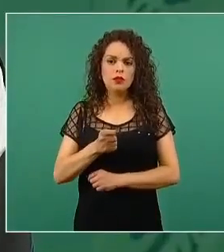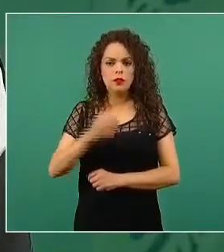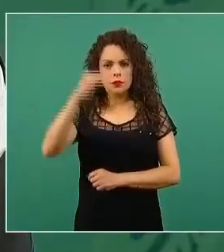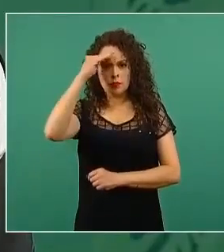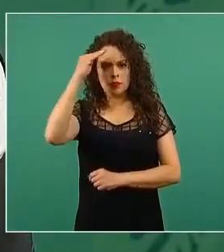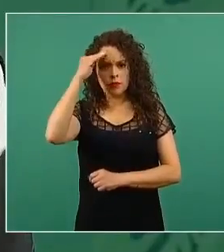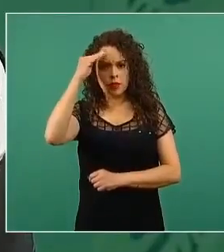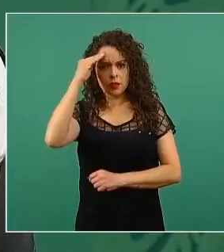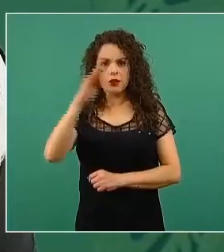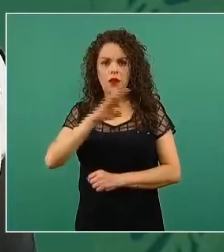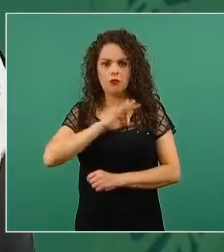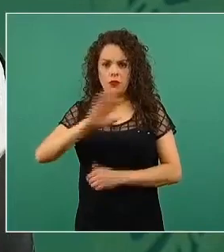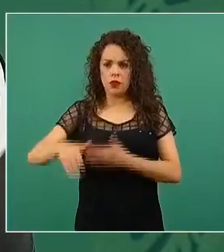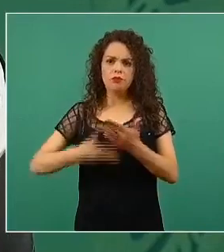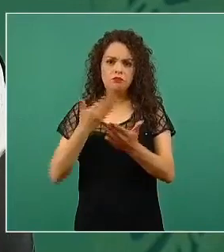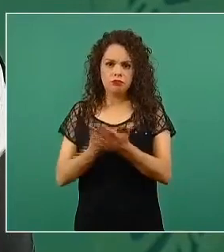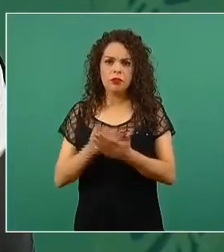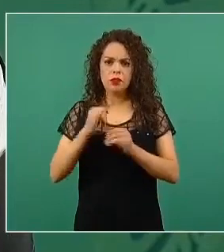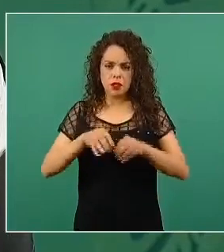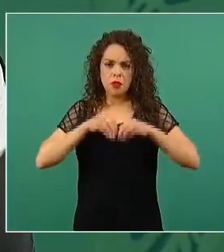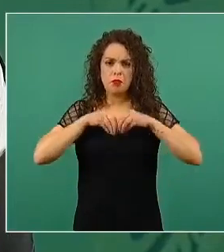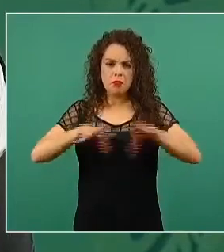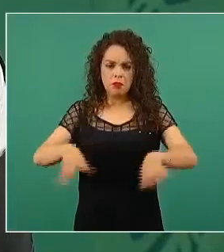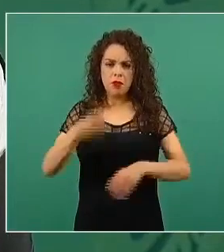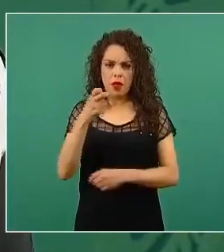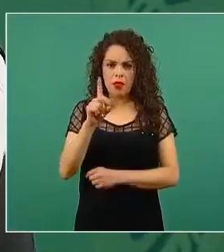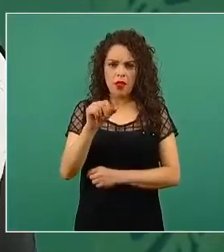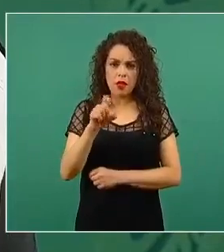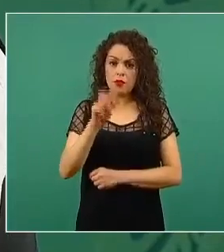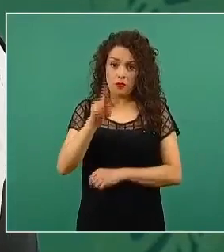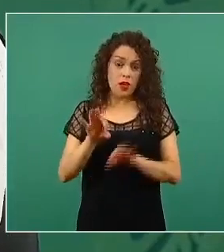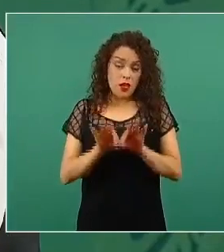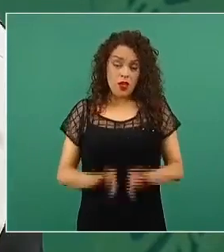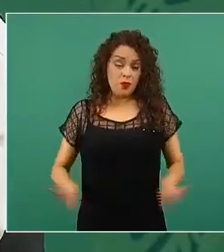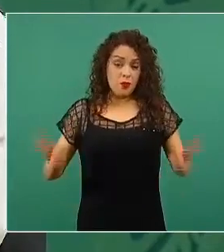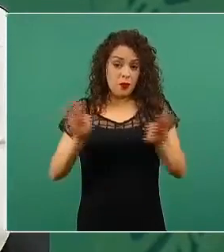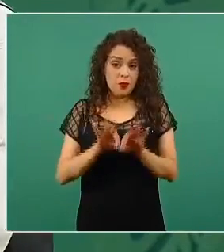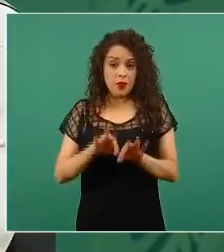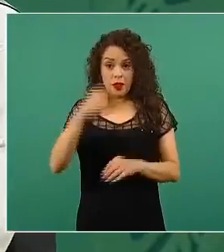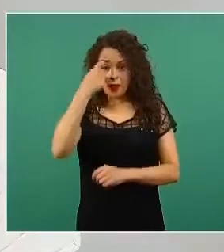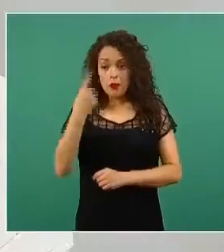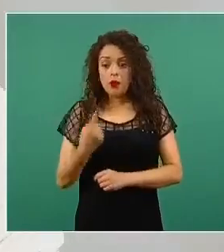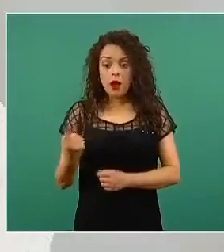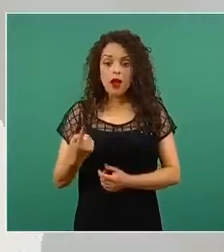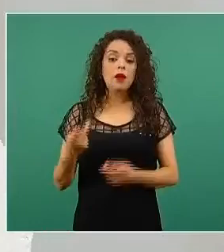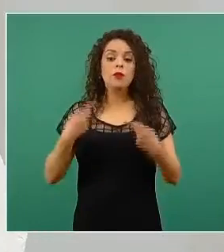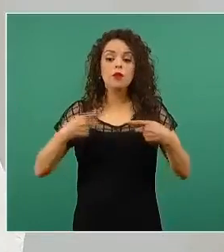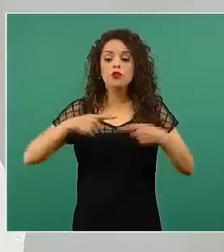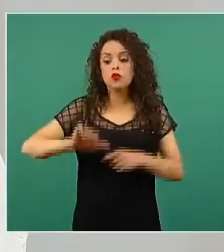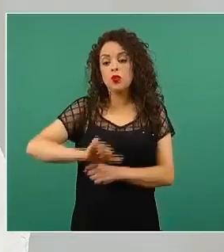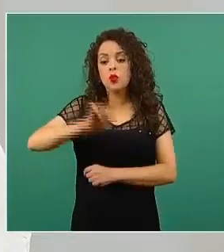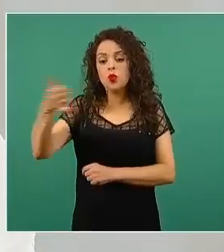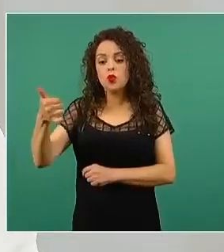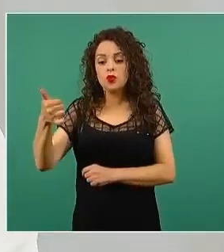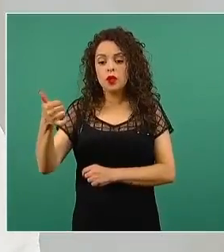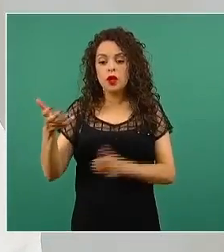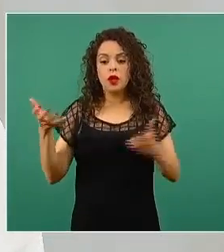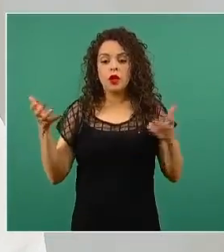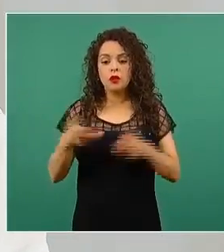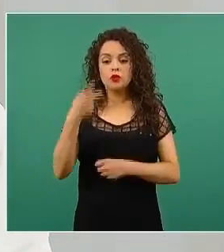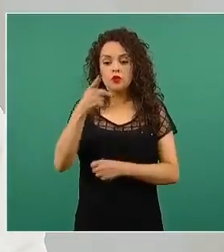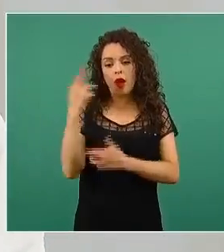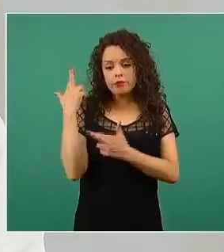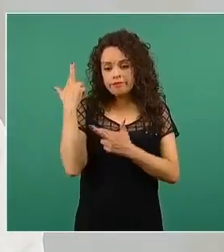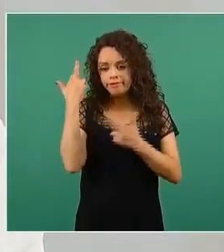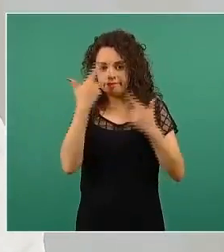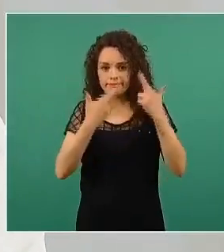estos datos abiertos, que serán muy importantes para que otras personas hagan sus propios